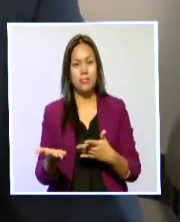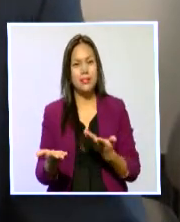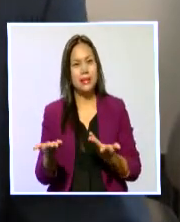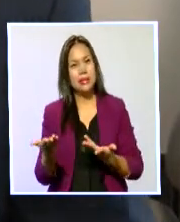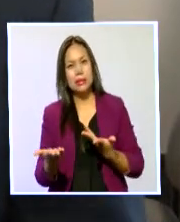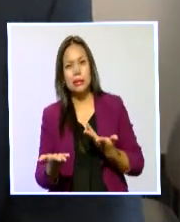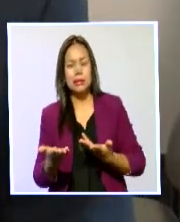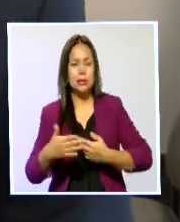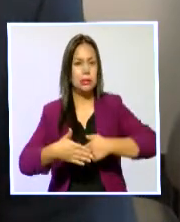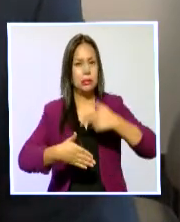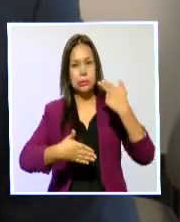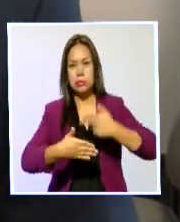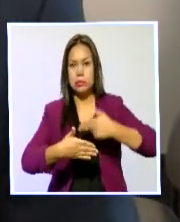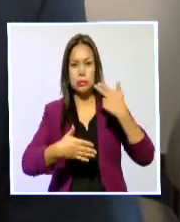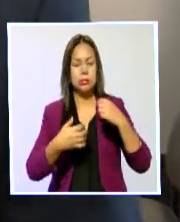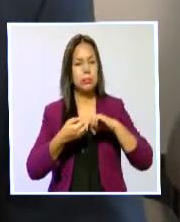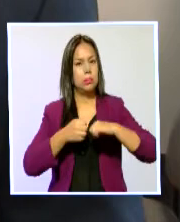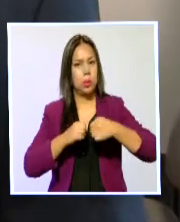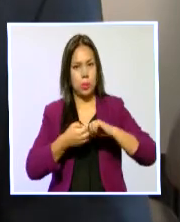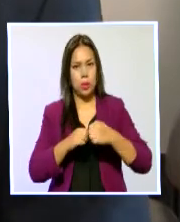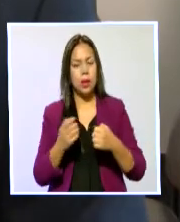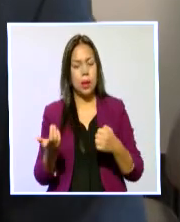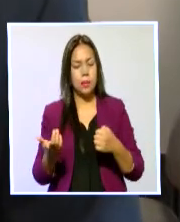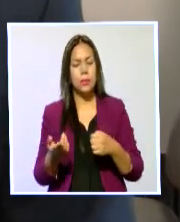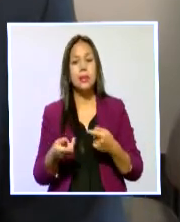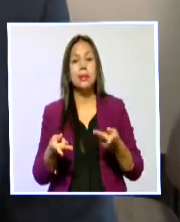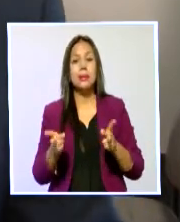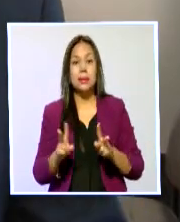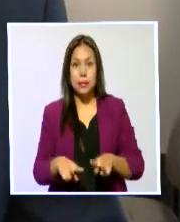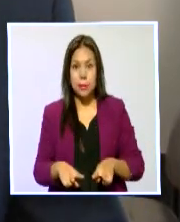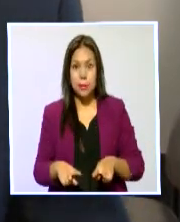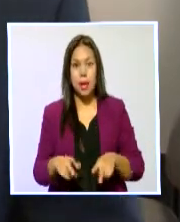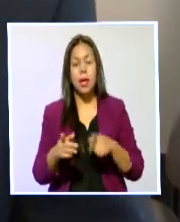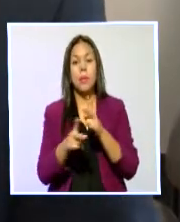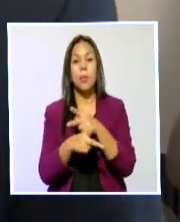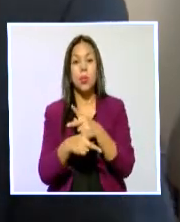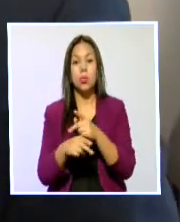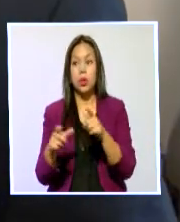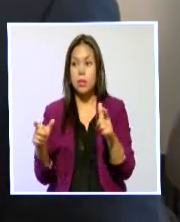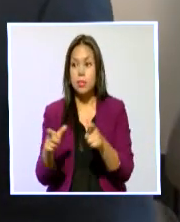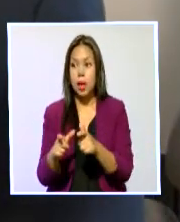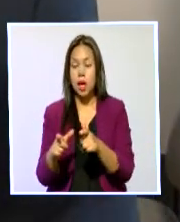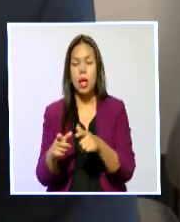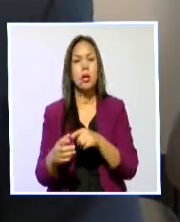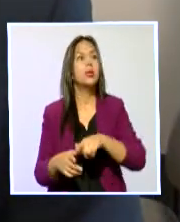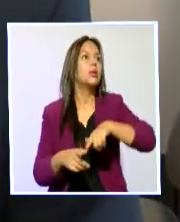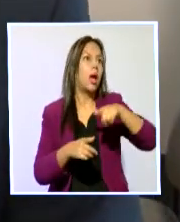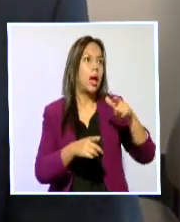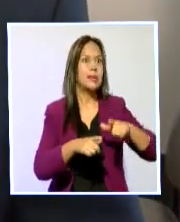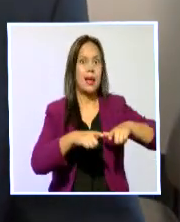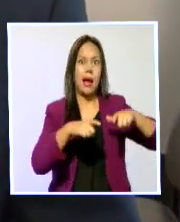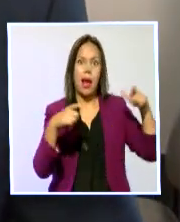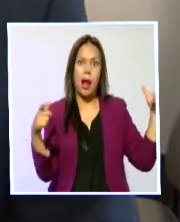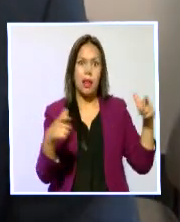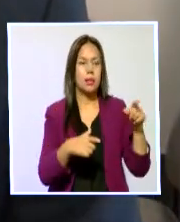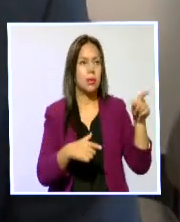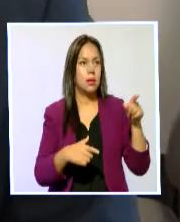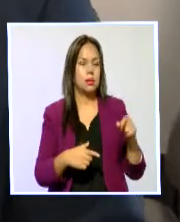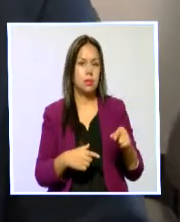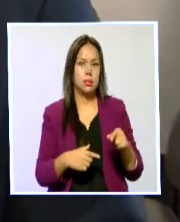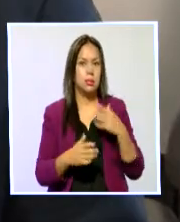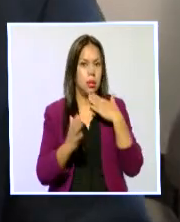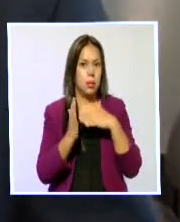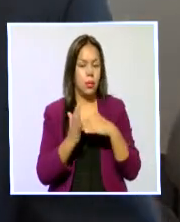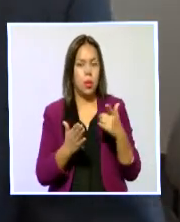digamos, limitaciones o problemas. Uno puede ser el desvío de combustibles de los sectores productivos pequeños hacia sectores grandes que deberían estar consumiendo